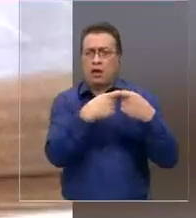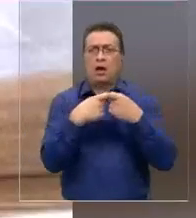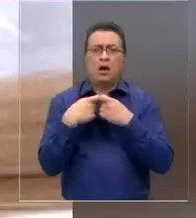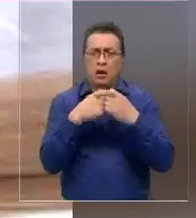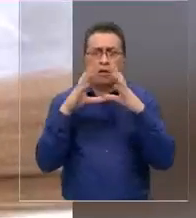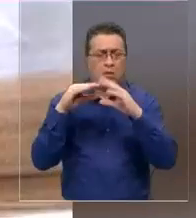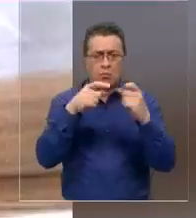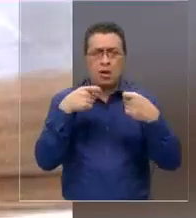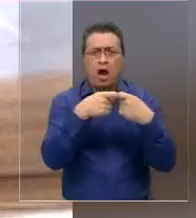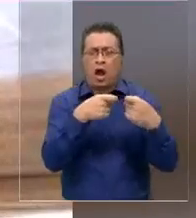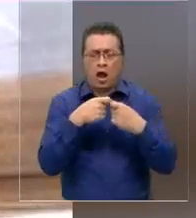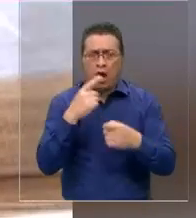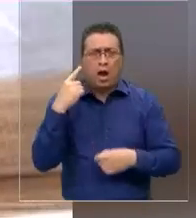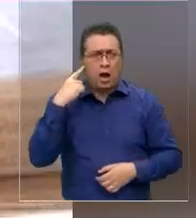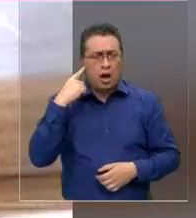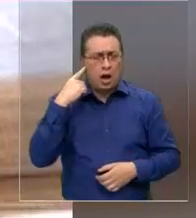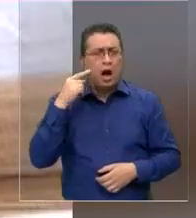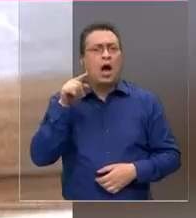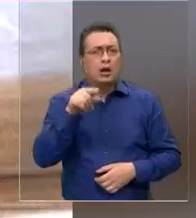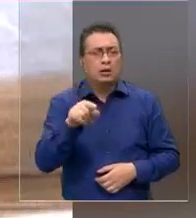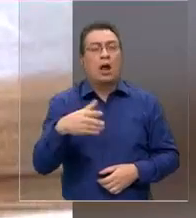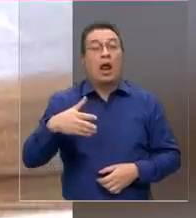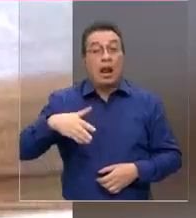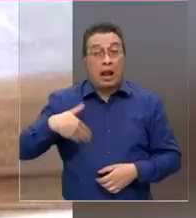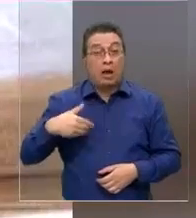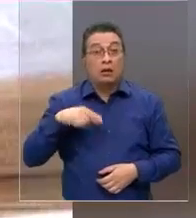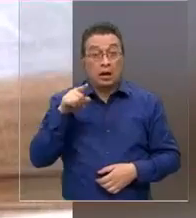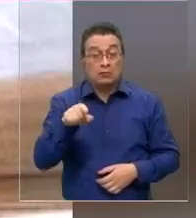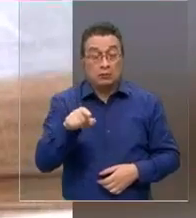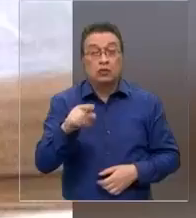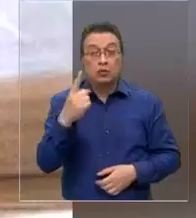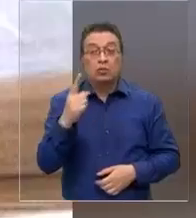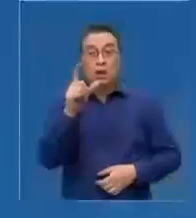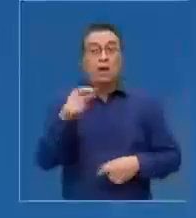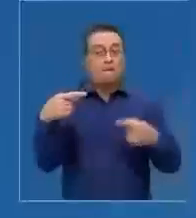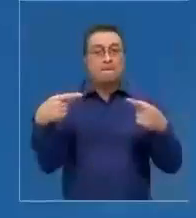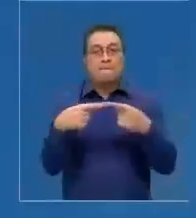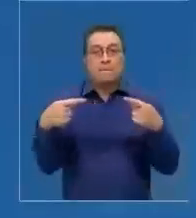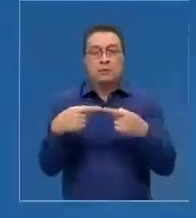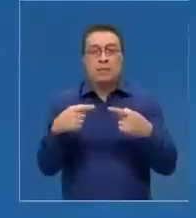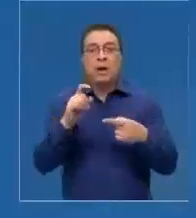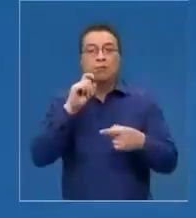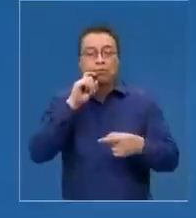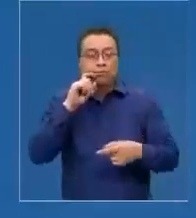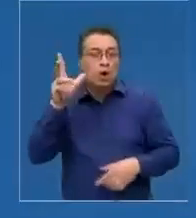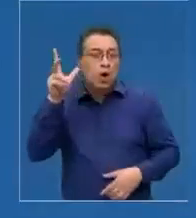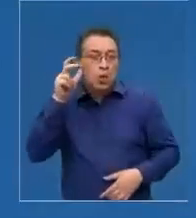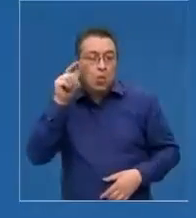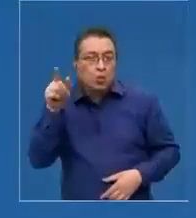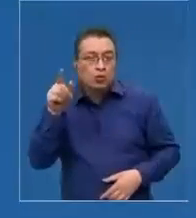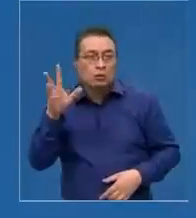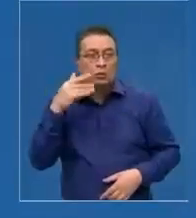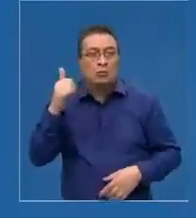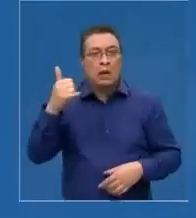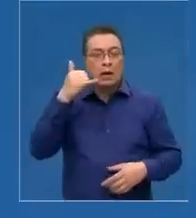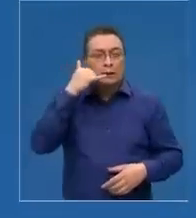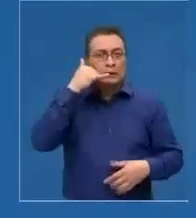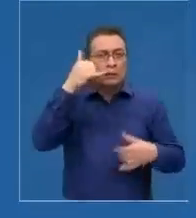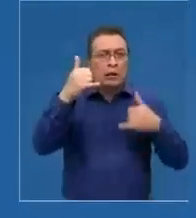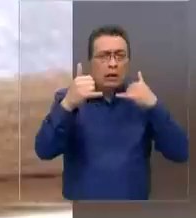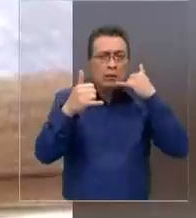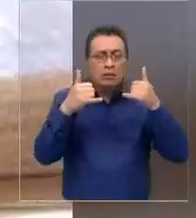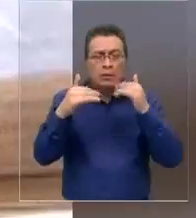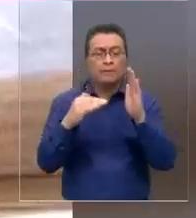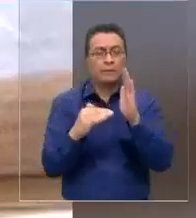discusión lamentablemente hay una pelea. Hay alguien que escucha, hacen unas llamadas porque en